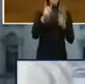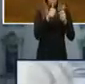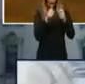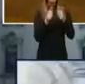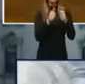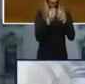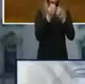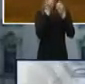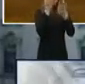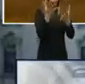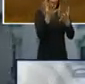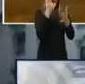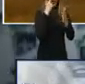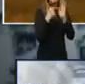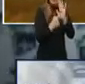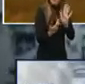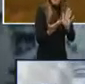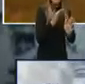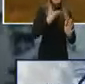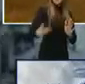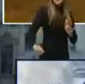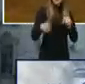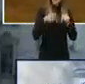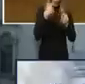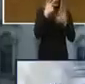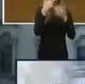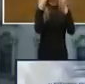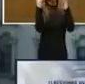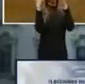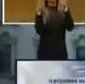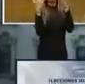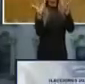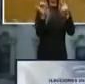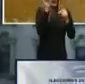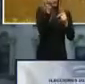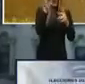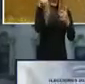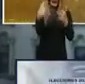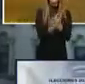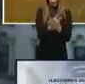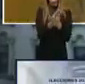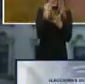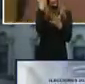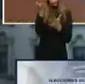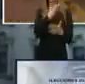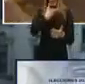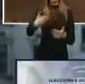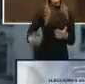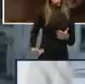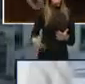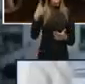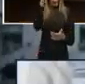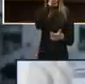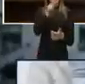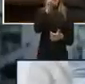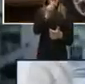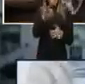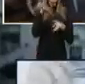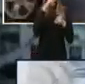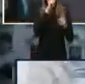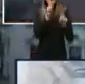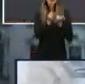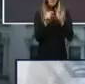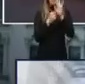donde externaba su felicitación al nuevo binomio presidencial. Las autoridades que estarán